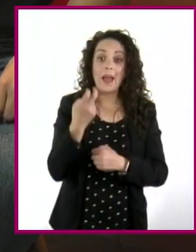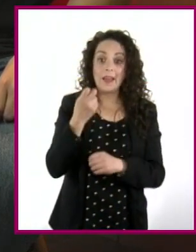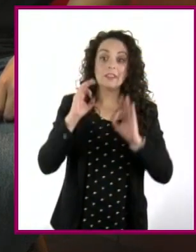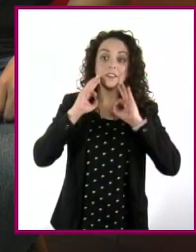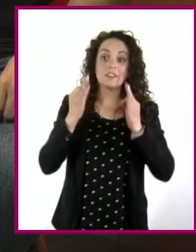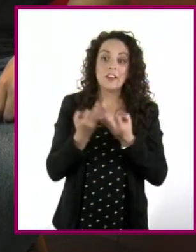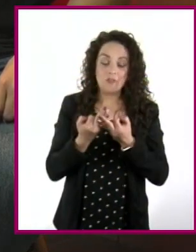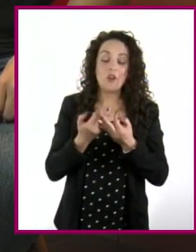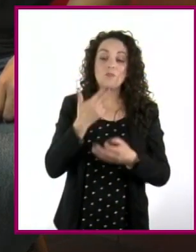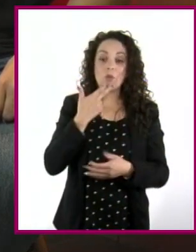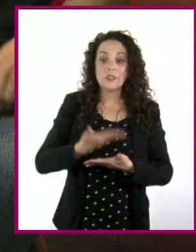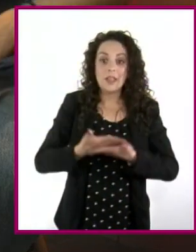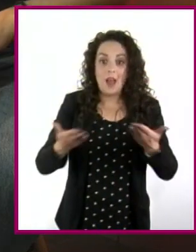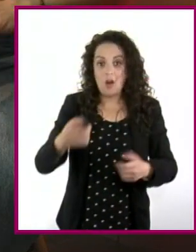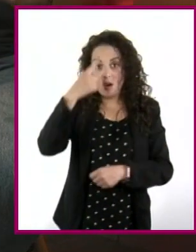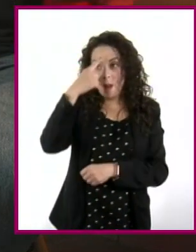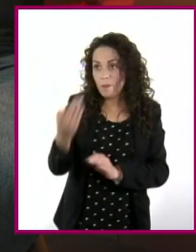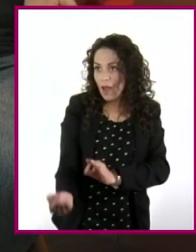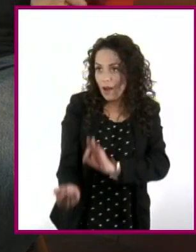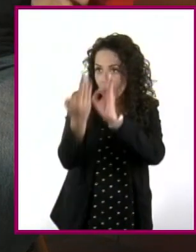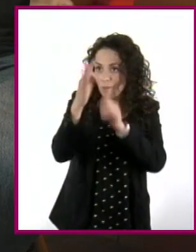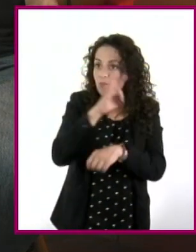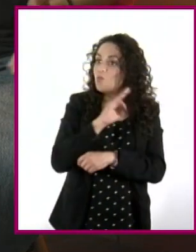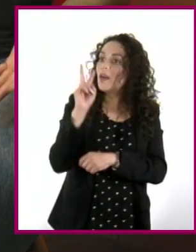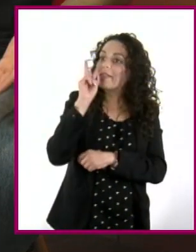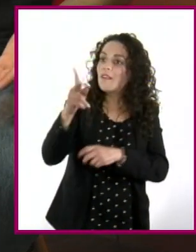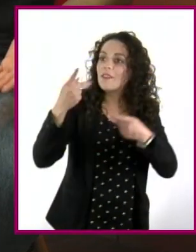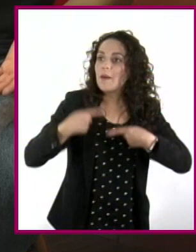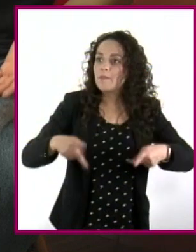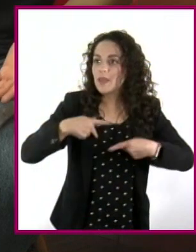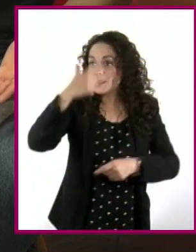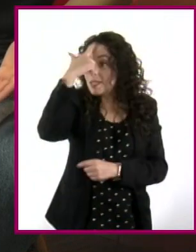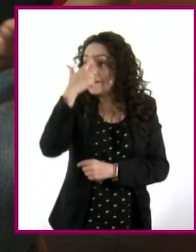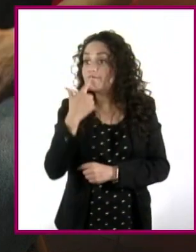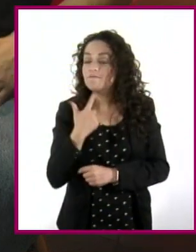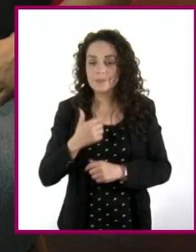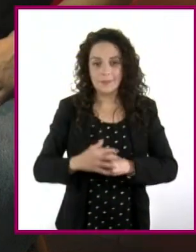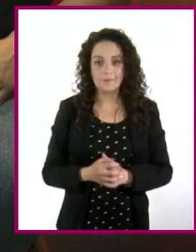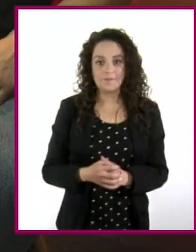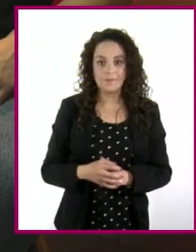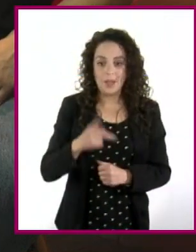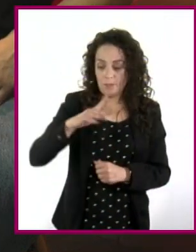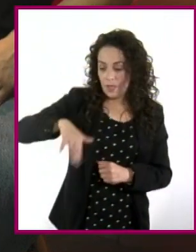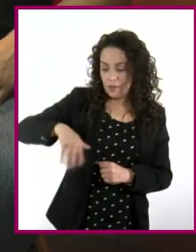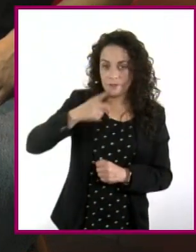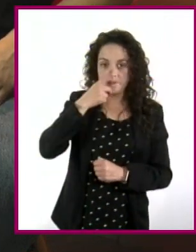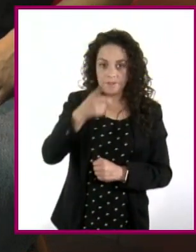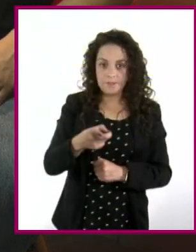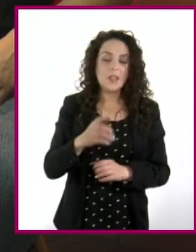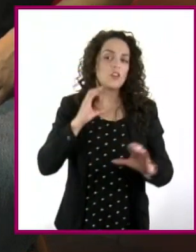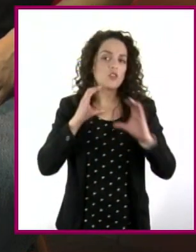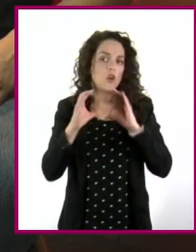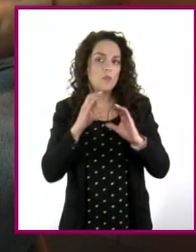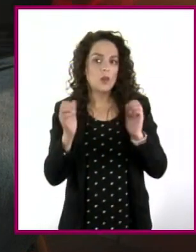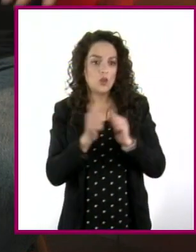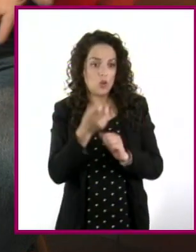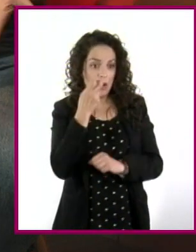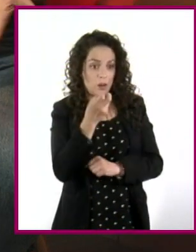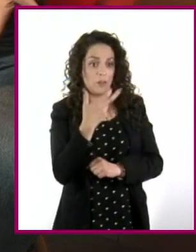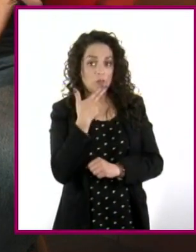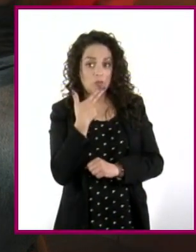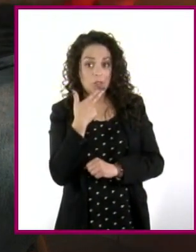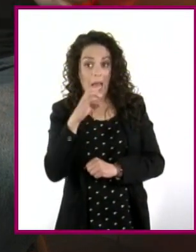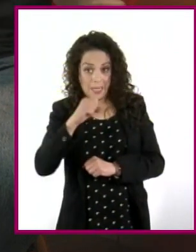del contacto cara a cara. Pero en muchas ocasiones, como comentaron hace un momento, no sabemos si la comunicación a través de estos medios